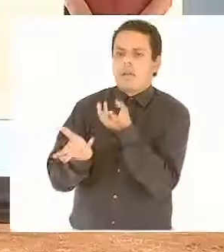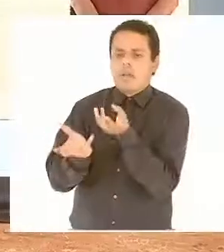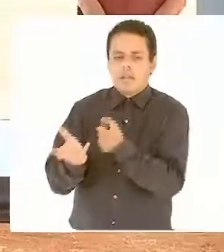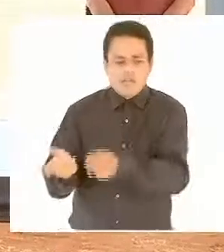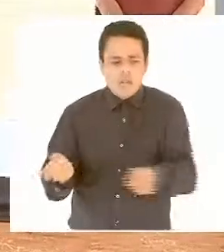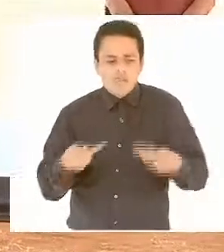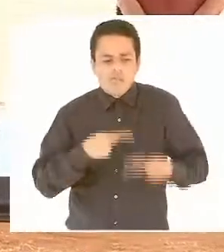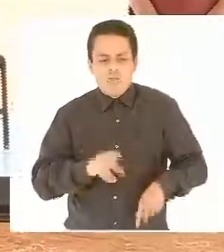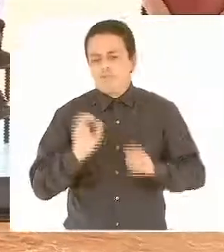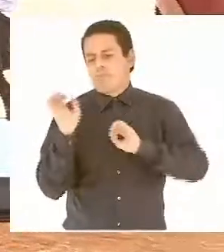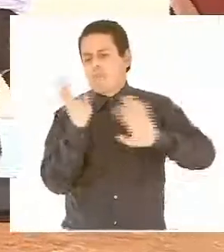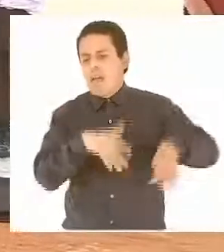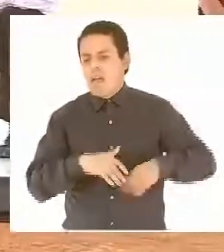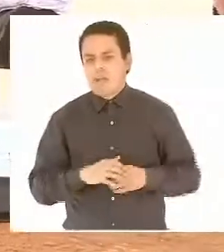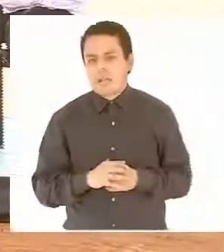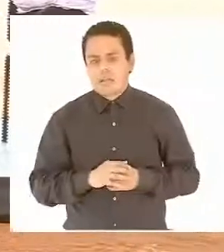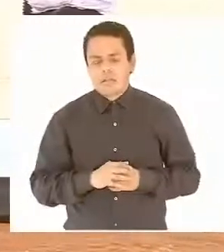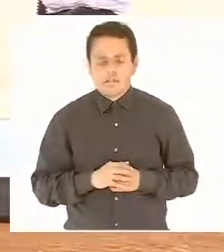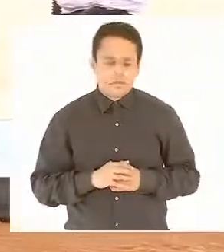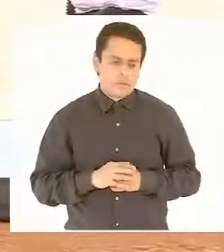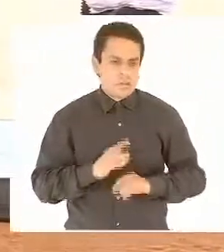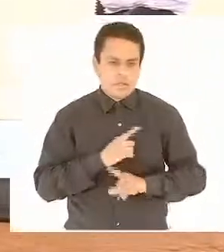no rescatar al pueblo,